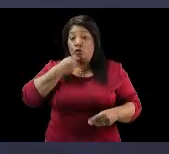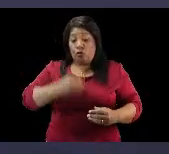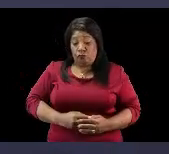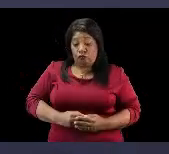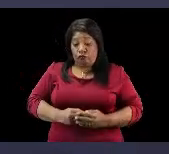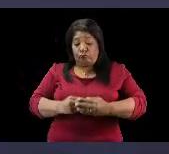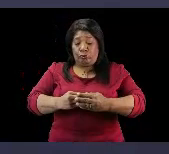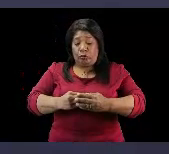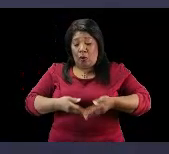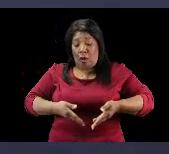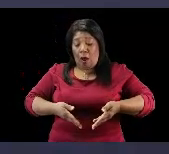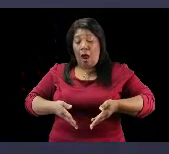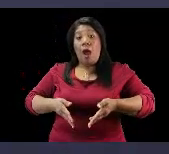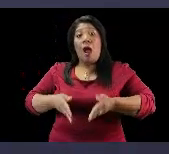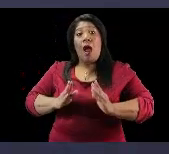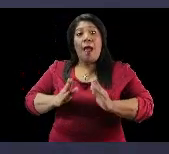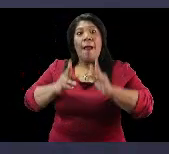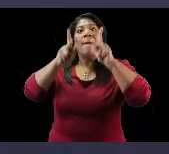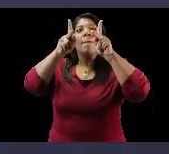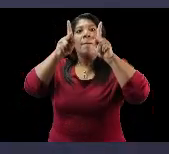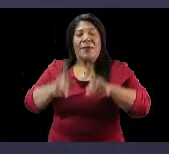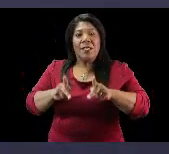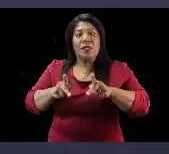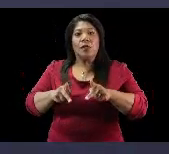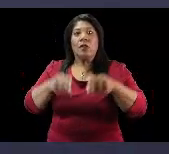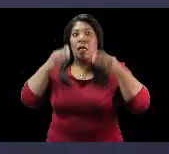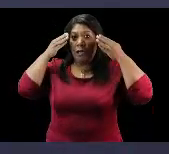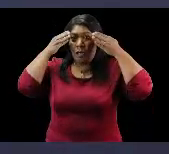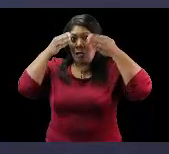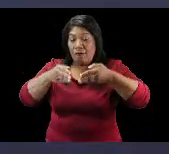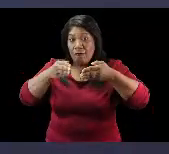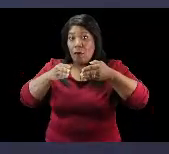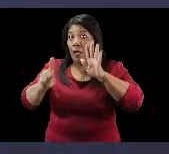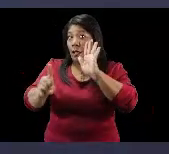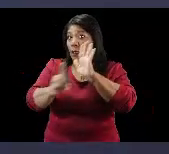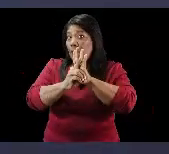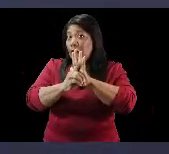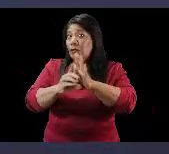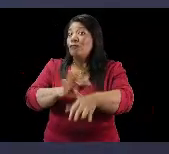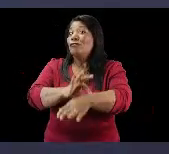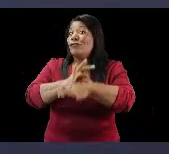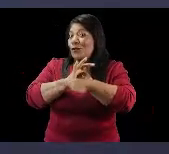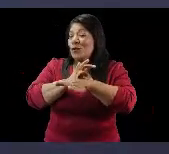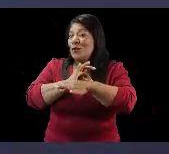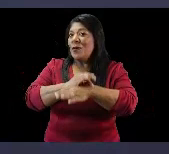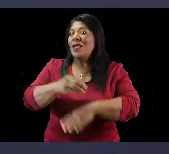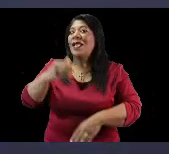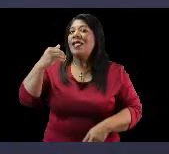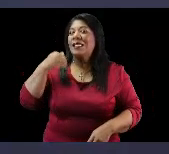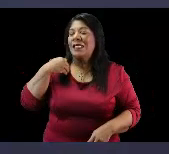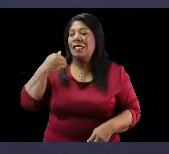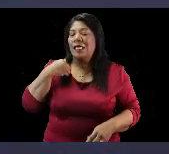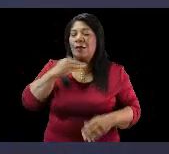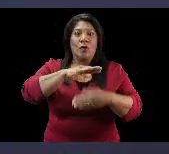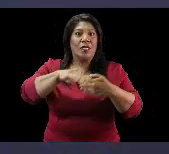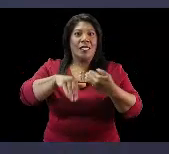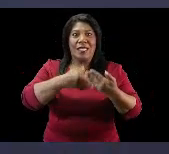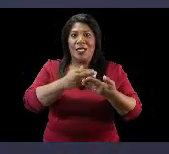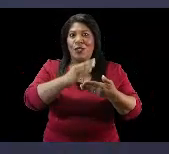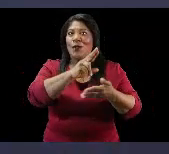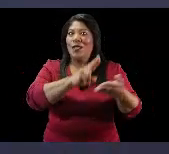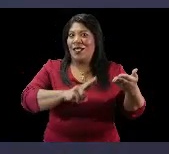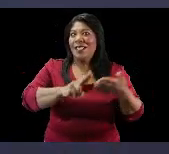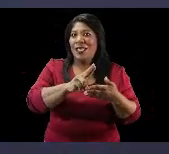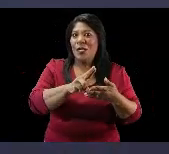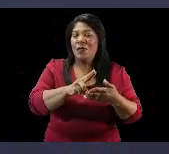una persona. Entonces, basado y en ese enfoque de derechos humanos, tenemos dentro de los ámbitos de